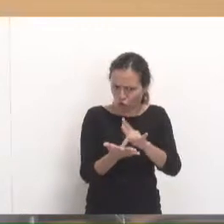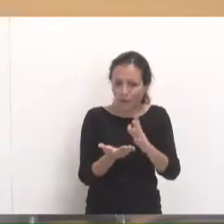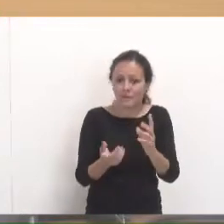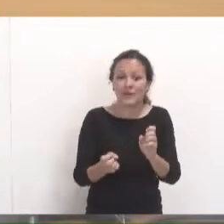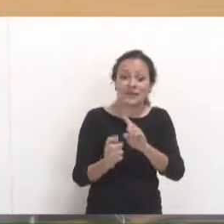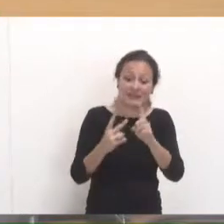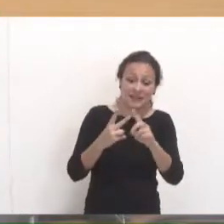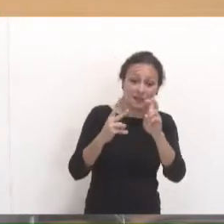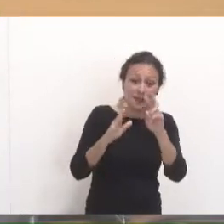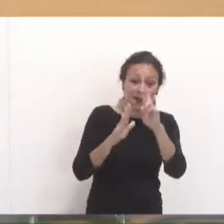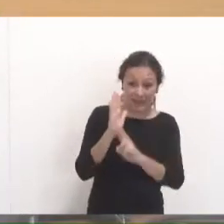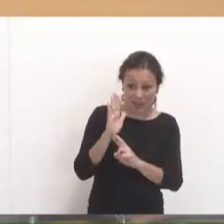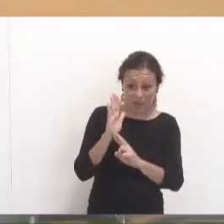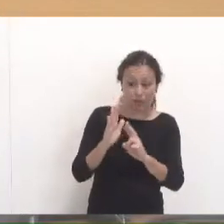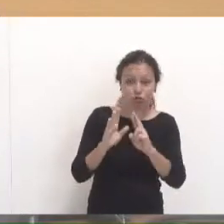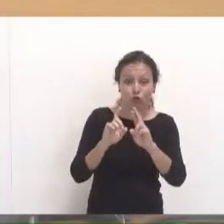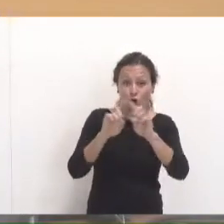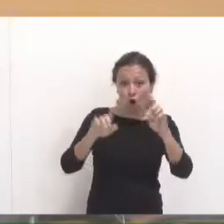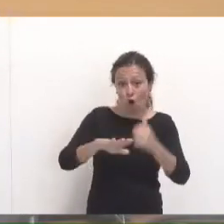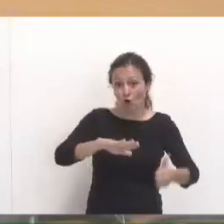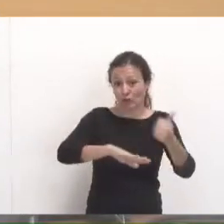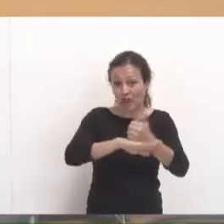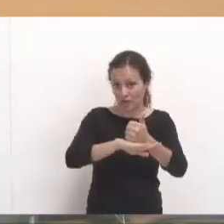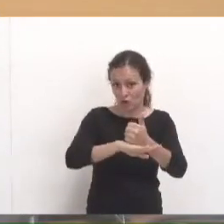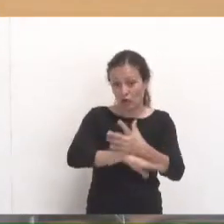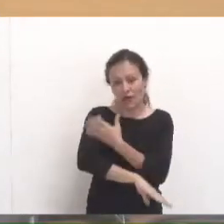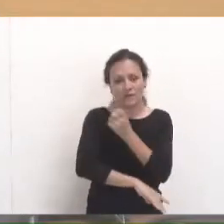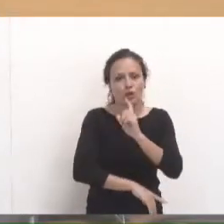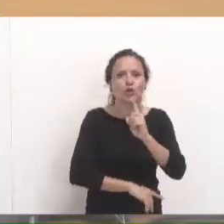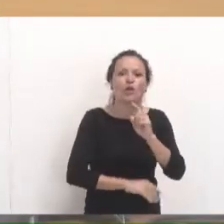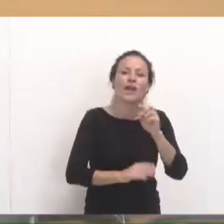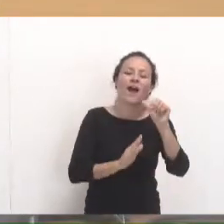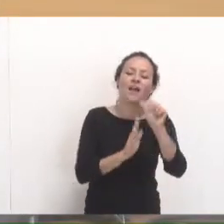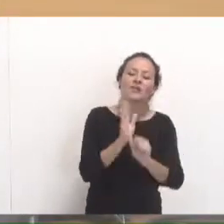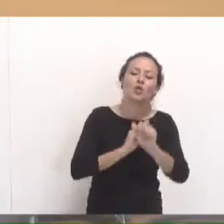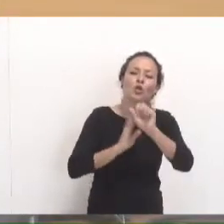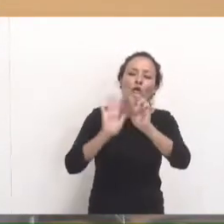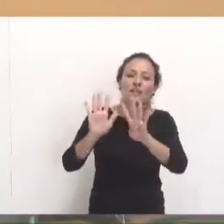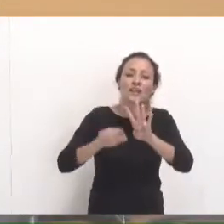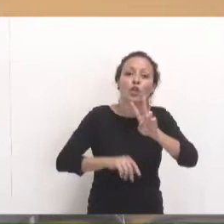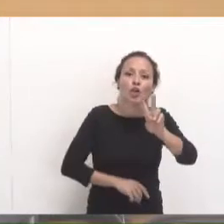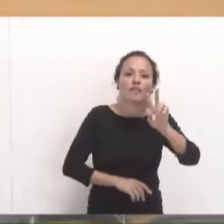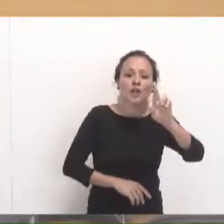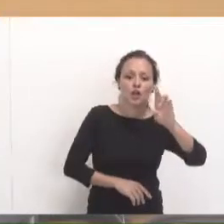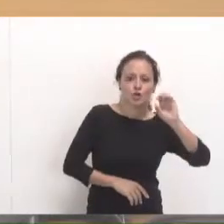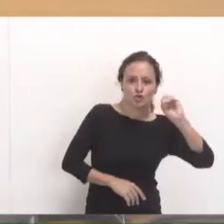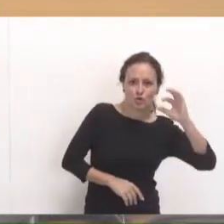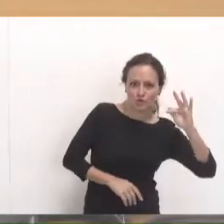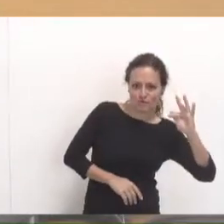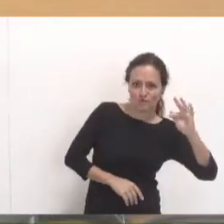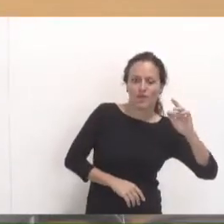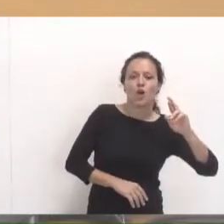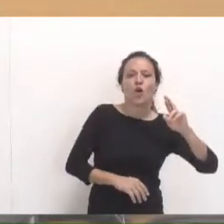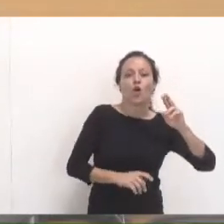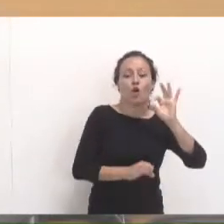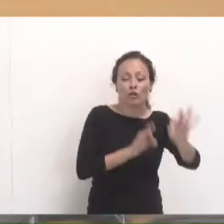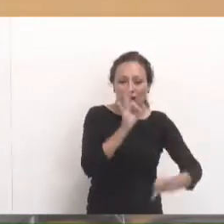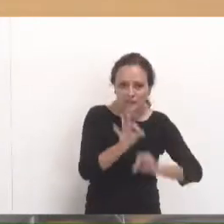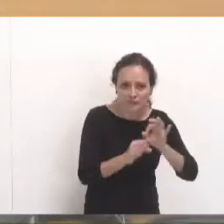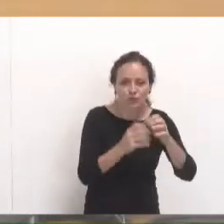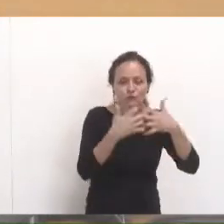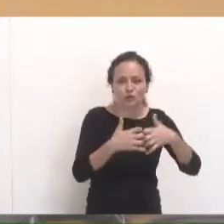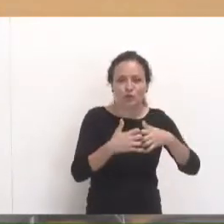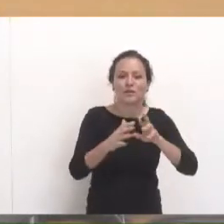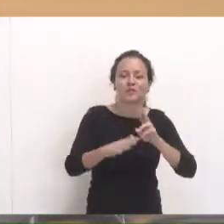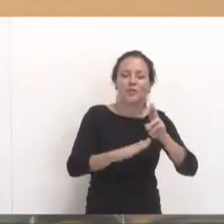está en el reglamento orgánico del Cabildo, sino en el artículo 92 del ROF, Reglamento de Organización, Funcionamiento y Régimen Jurídico de las Entidades Locales